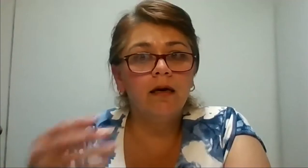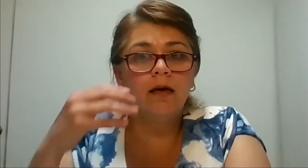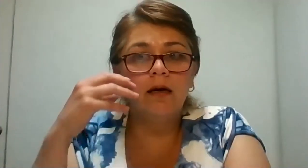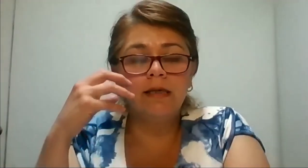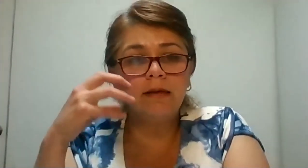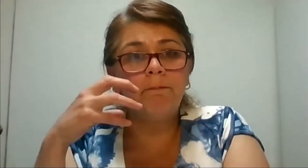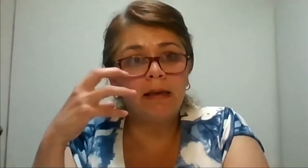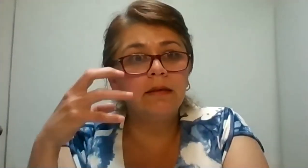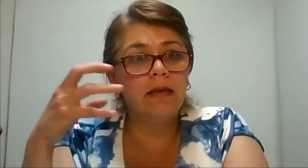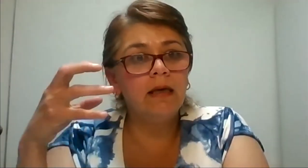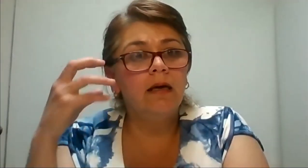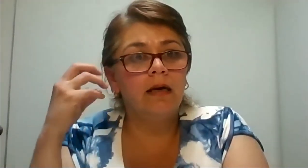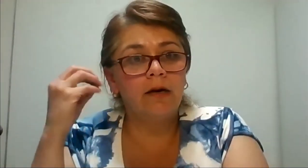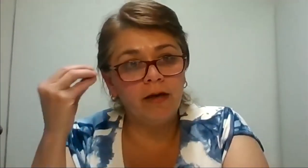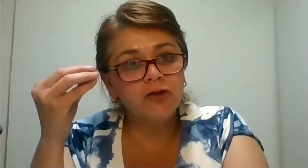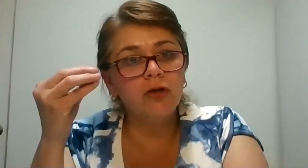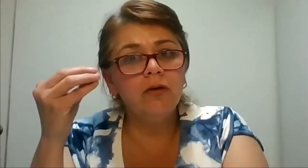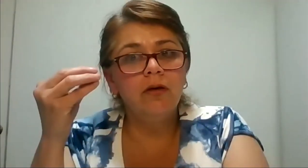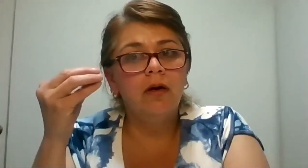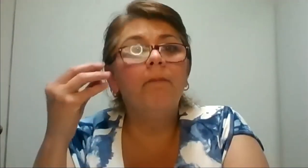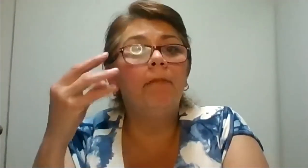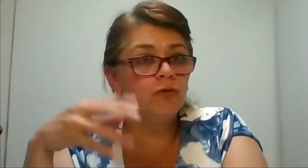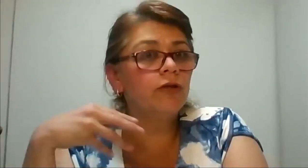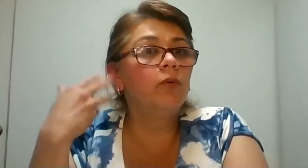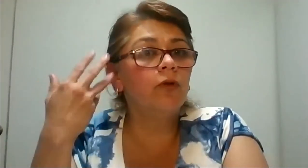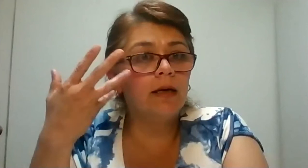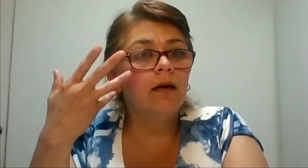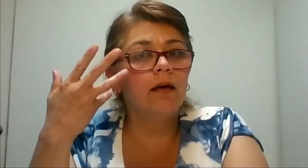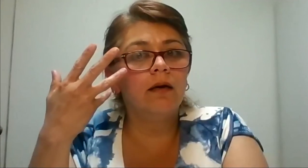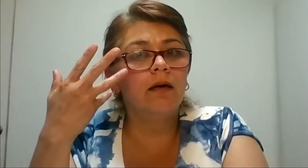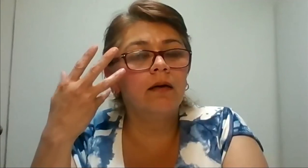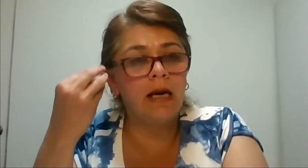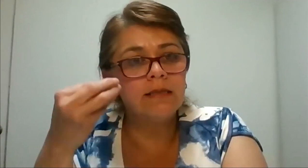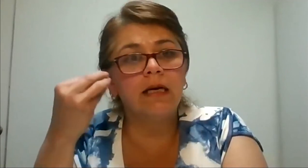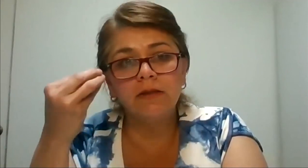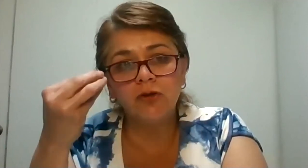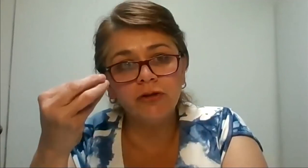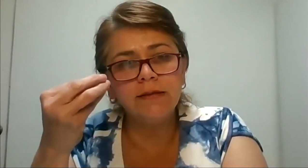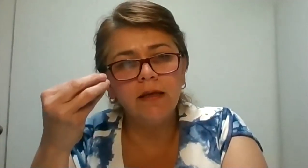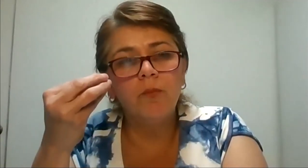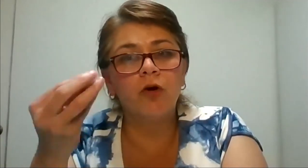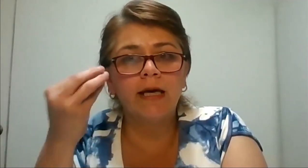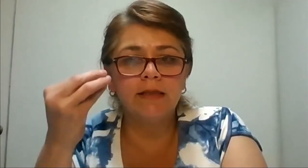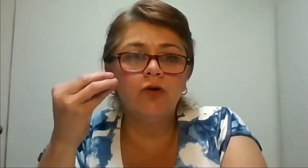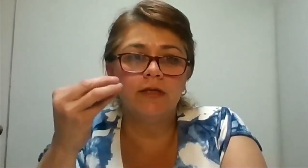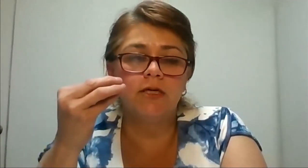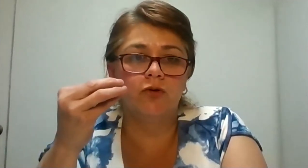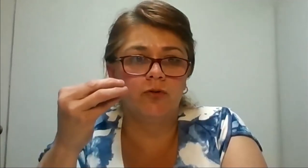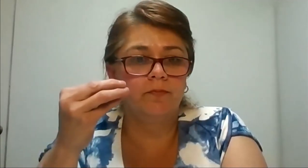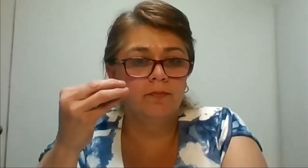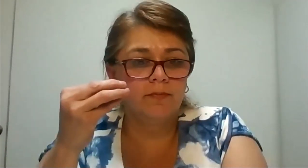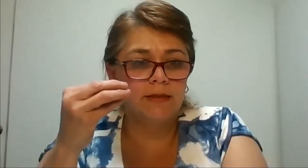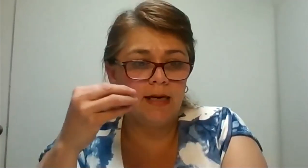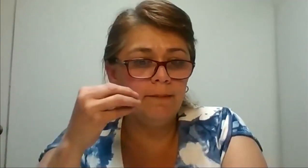hay esta parte de reflexión, vamos a poder realizar las cosas porque así lo decido